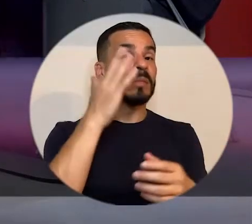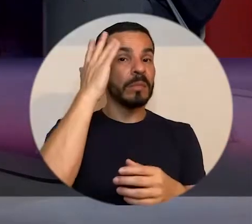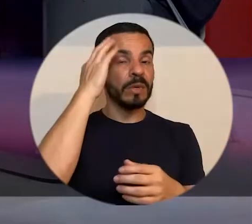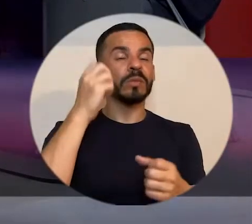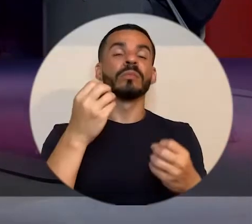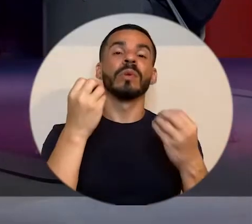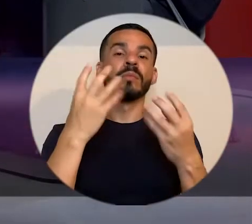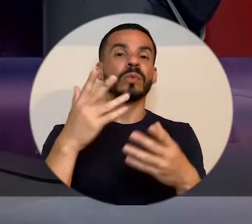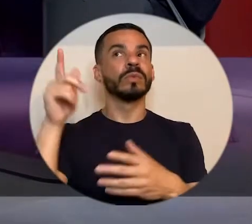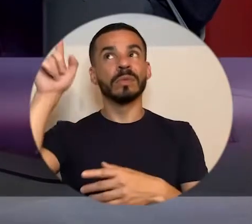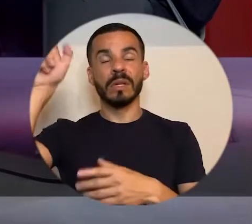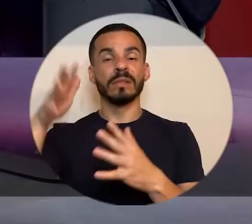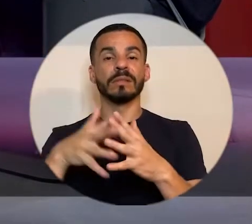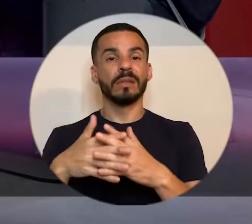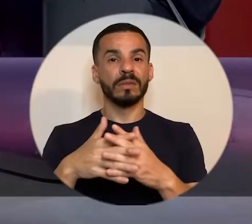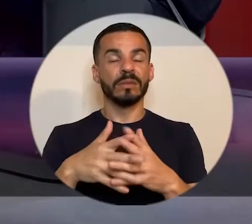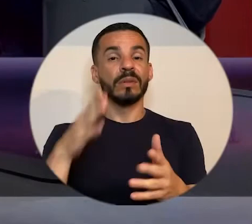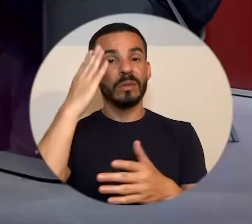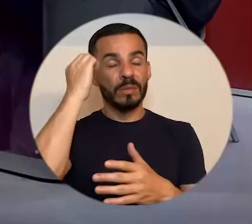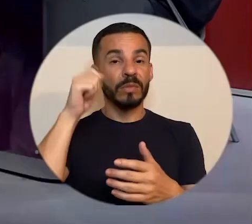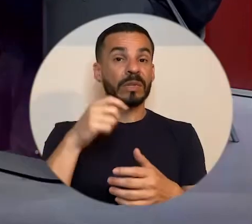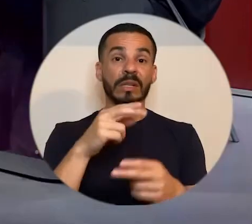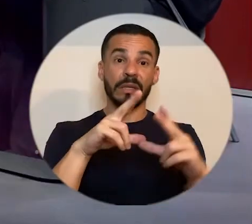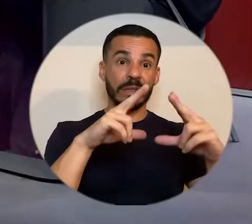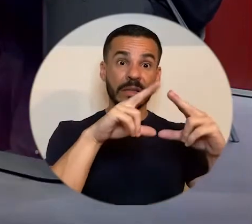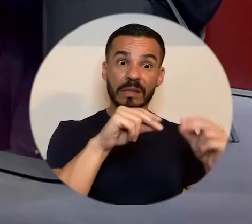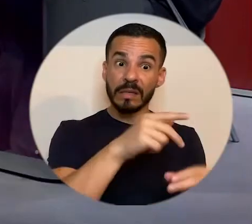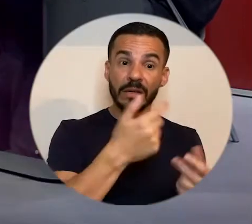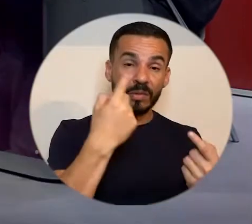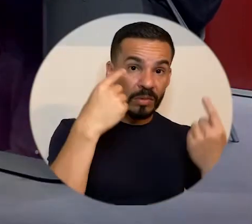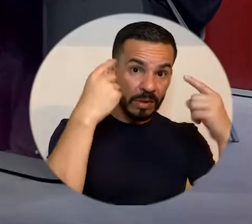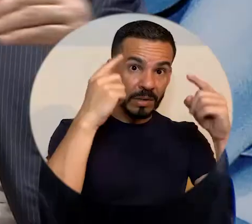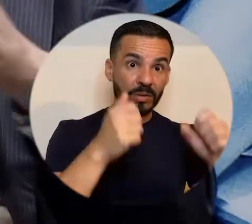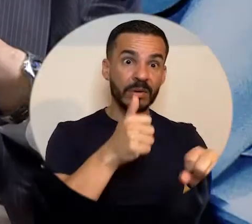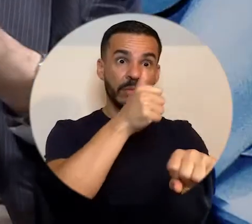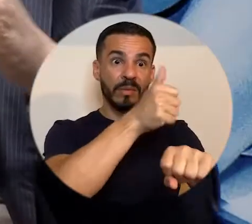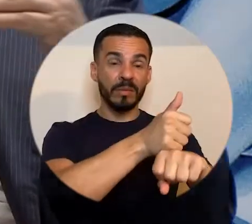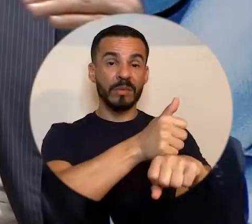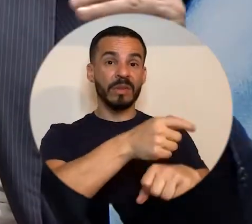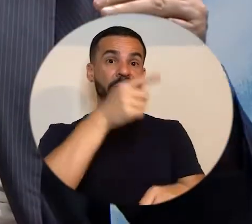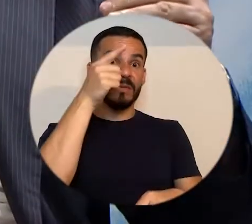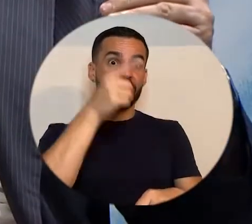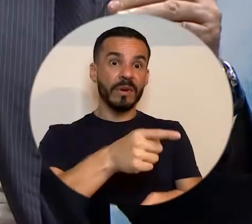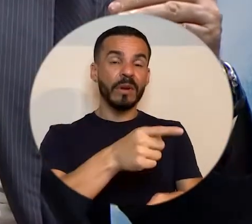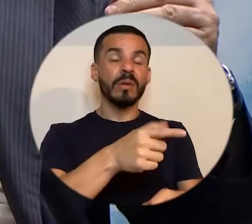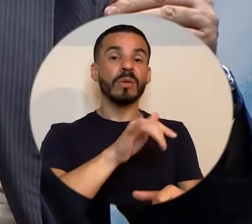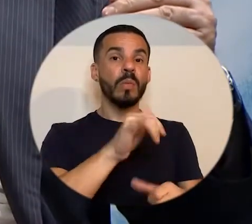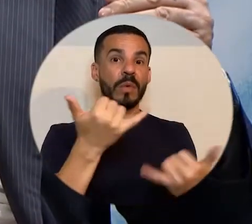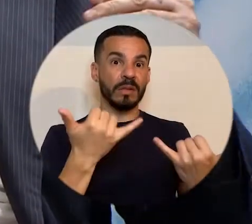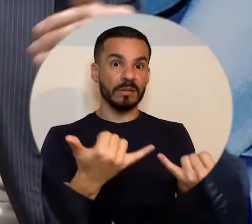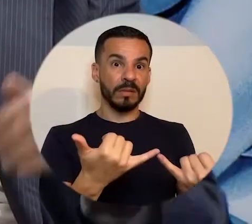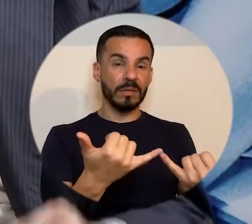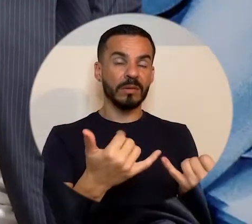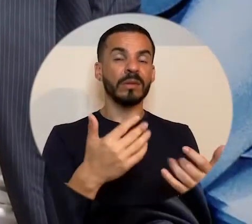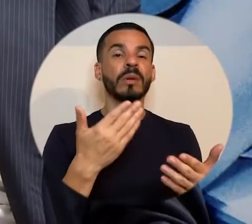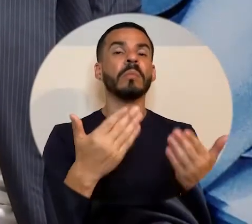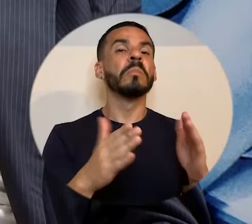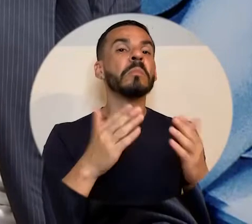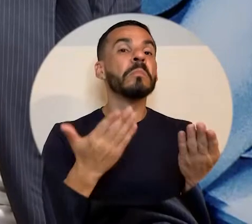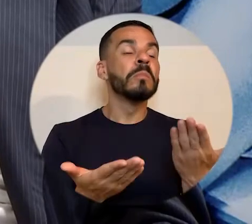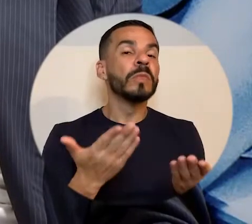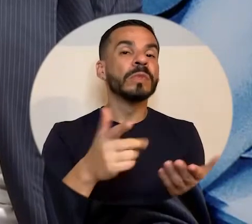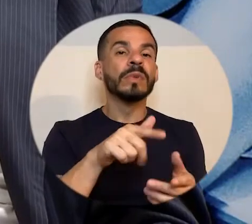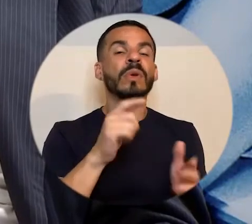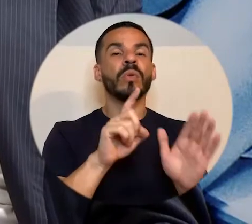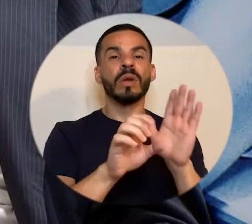que preocupa fuertemente a Estados Unidos, porque si Nicaragua logra imponer un régimen autoritario como hasta ahora lo está haciendo, posiblemente